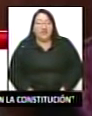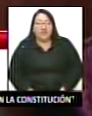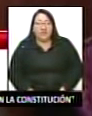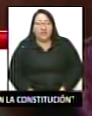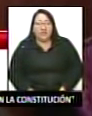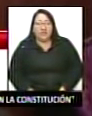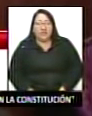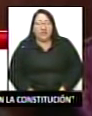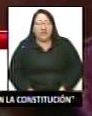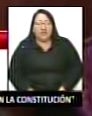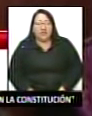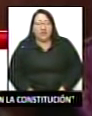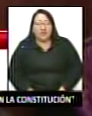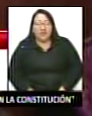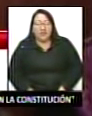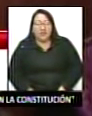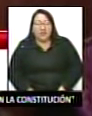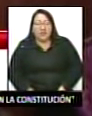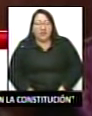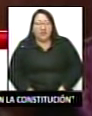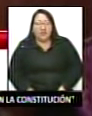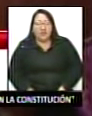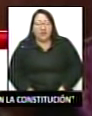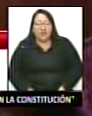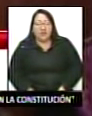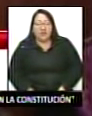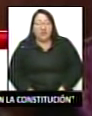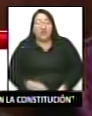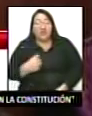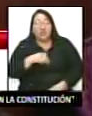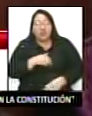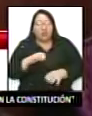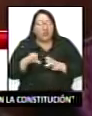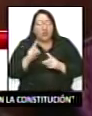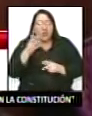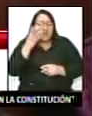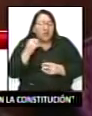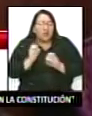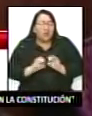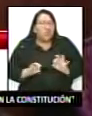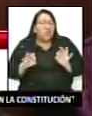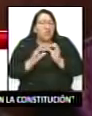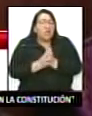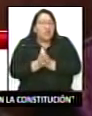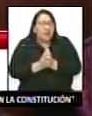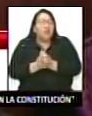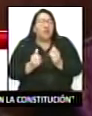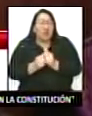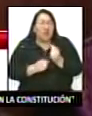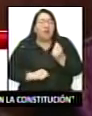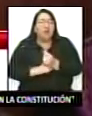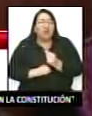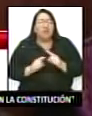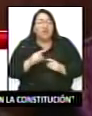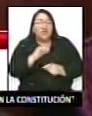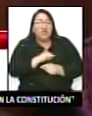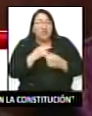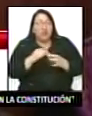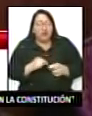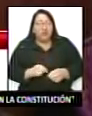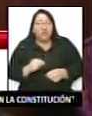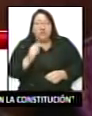y lo que ofrecemos del Programa Mundial de Alimentos, hemos venido haciendo una experiencia muy interesante con el apoyo de instituciones